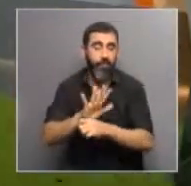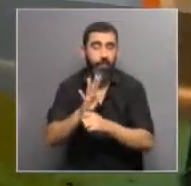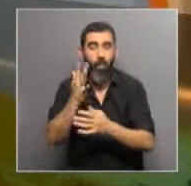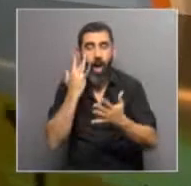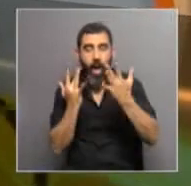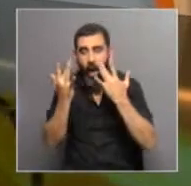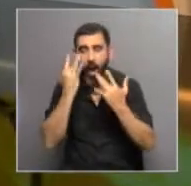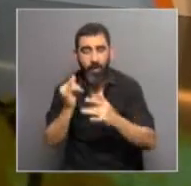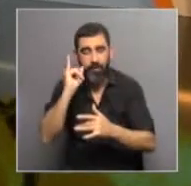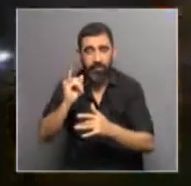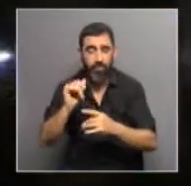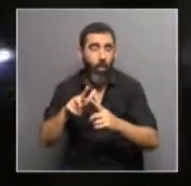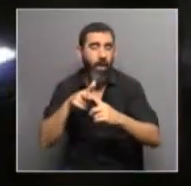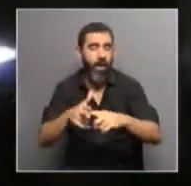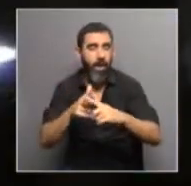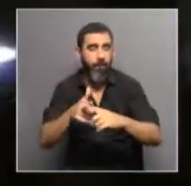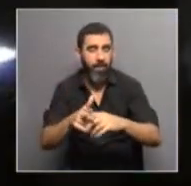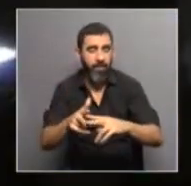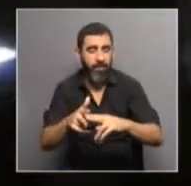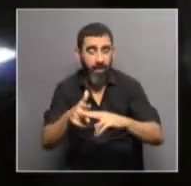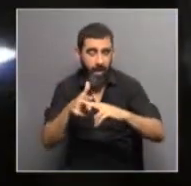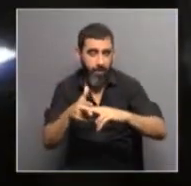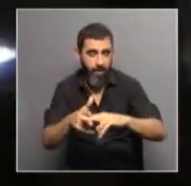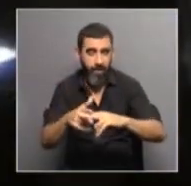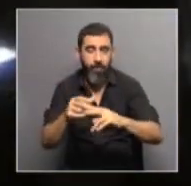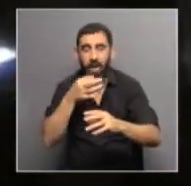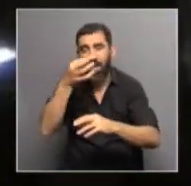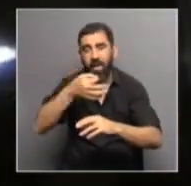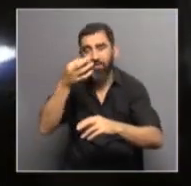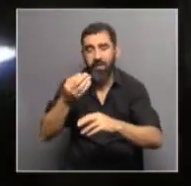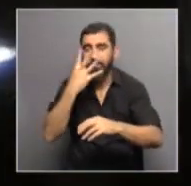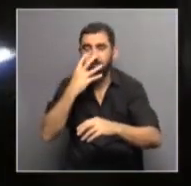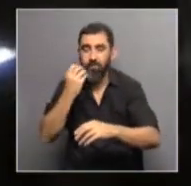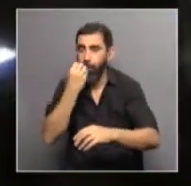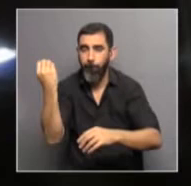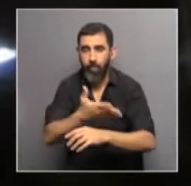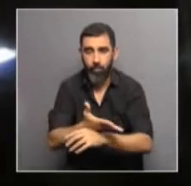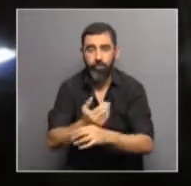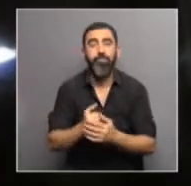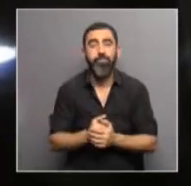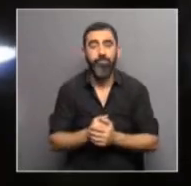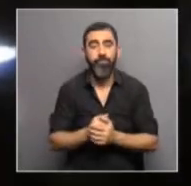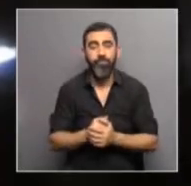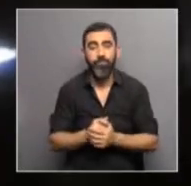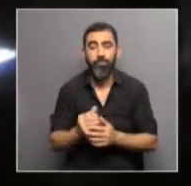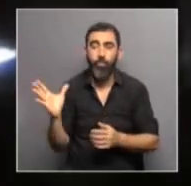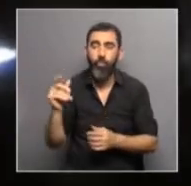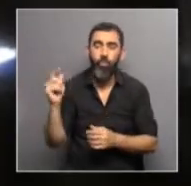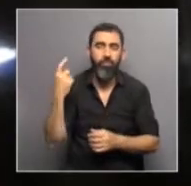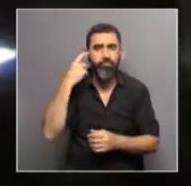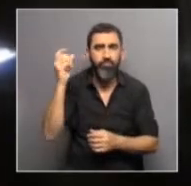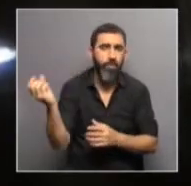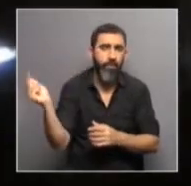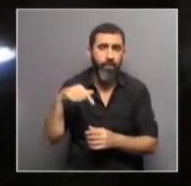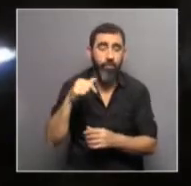o de herramienta para que la charla tenga otro tipo de atractivo. Todo esto surgió